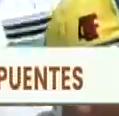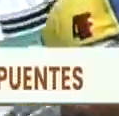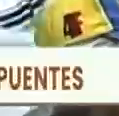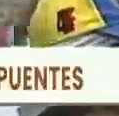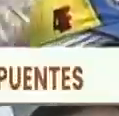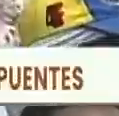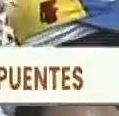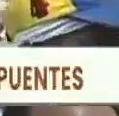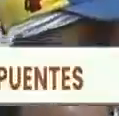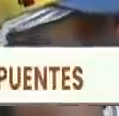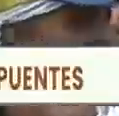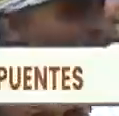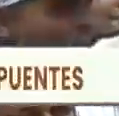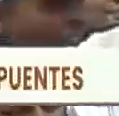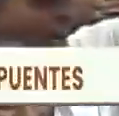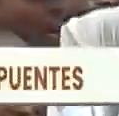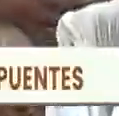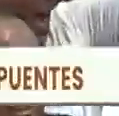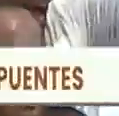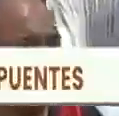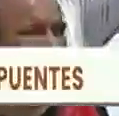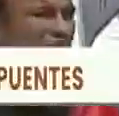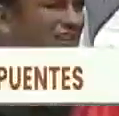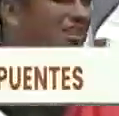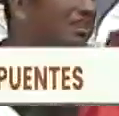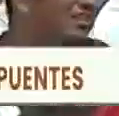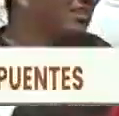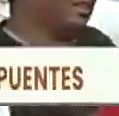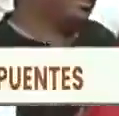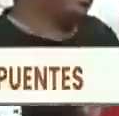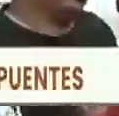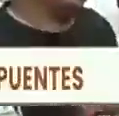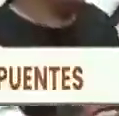viva Chávez! ¡Que viva Maduro! ¡Que